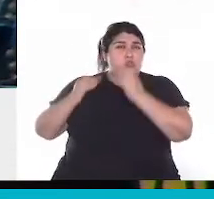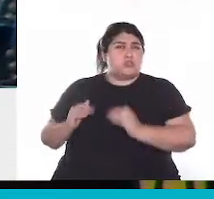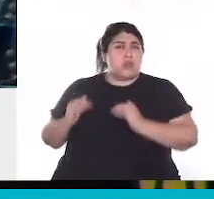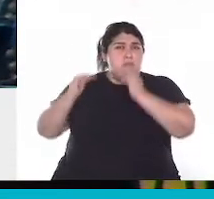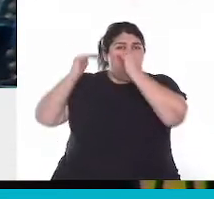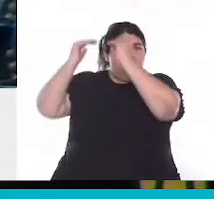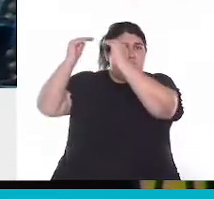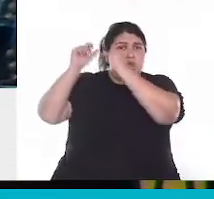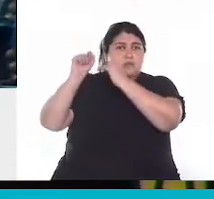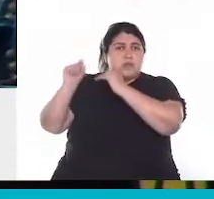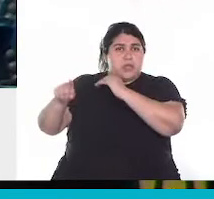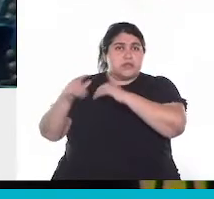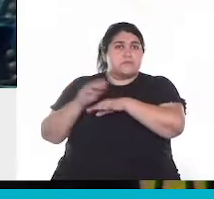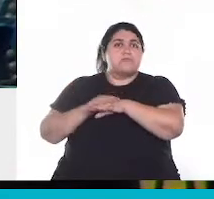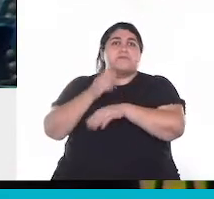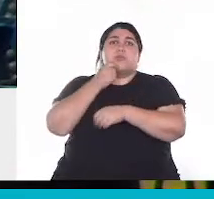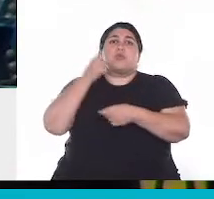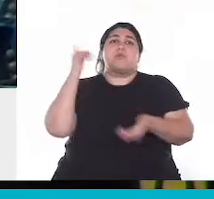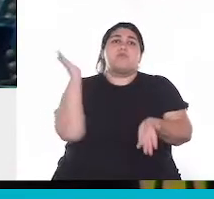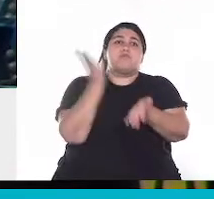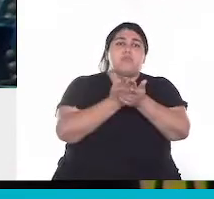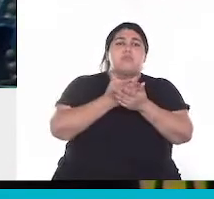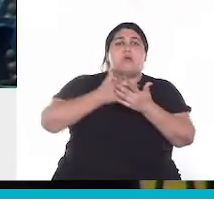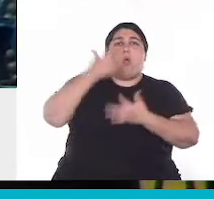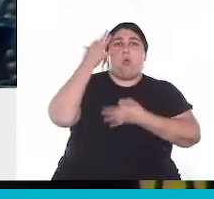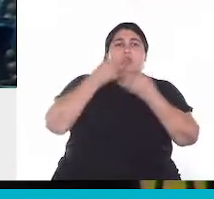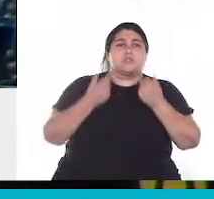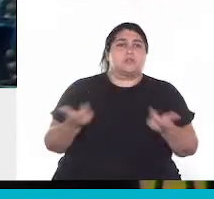Estado en el Consejo de la Magistratura,